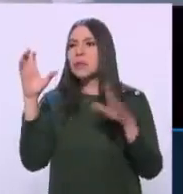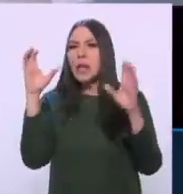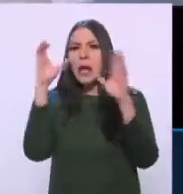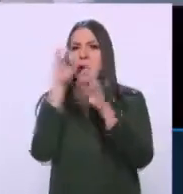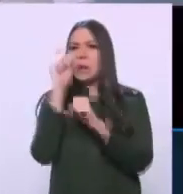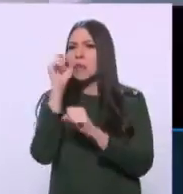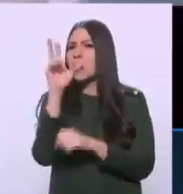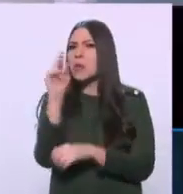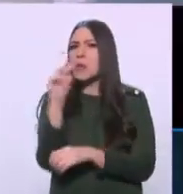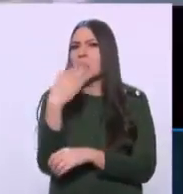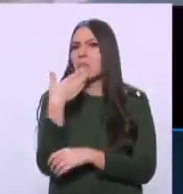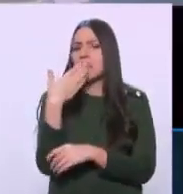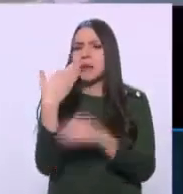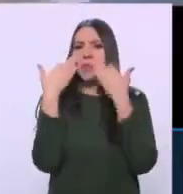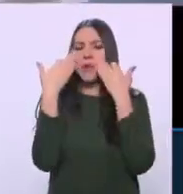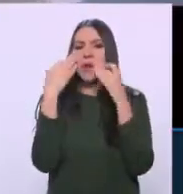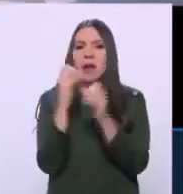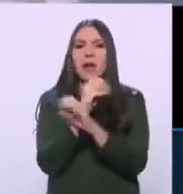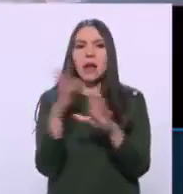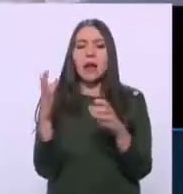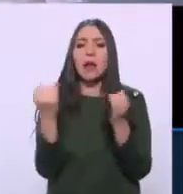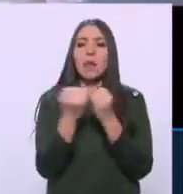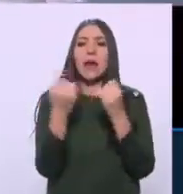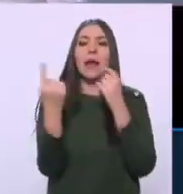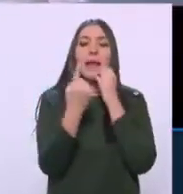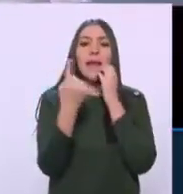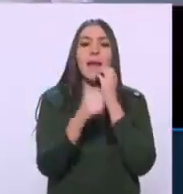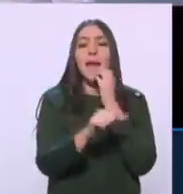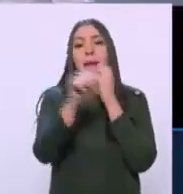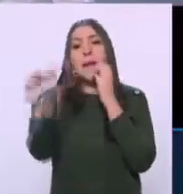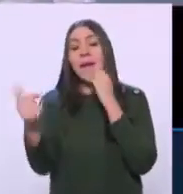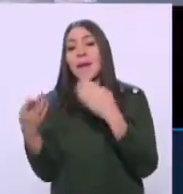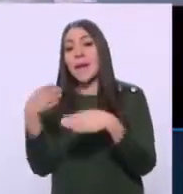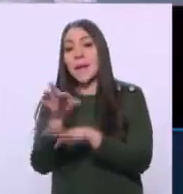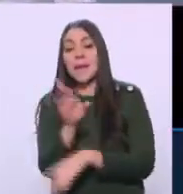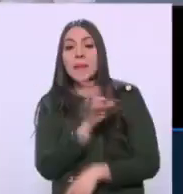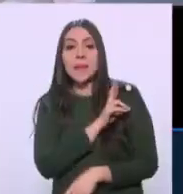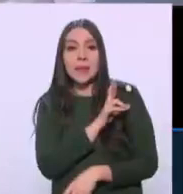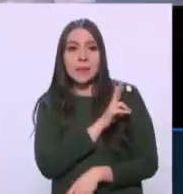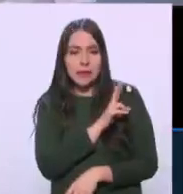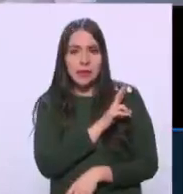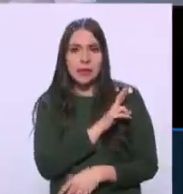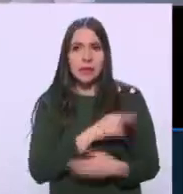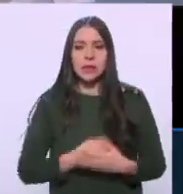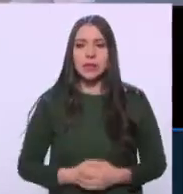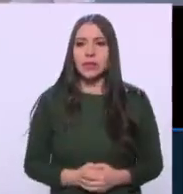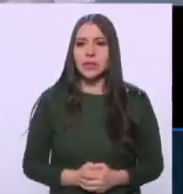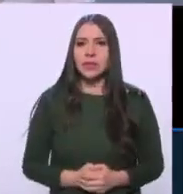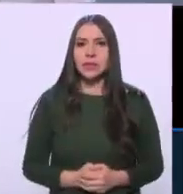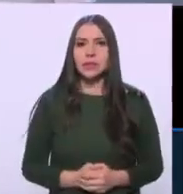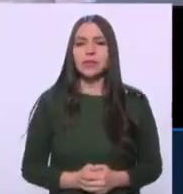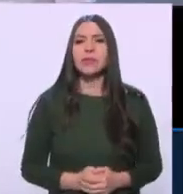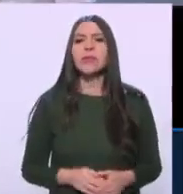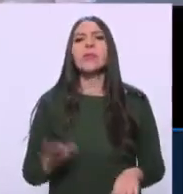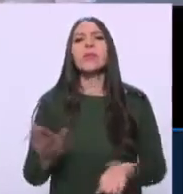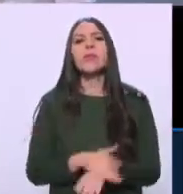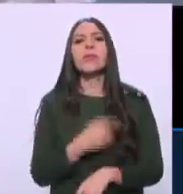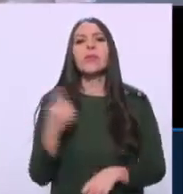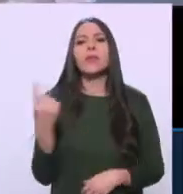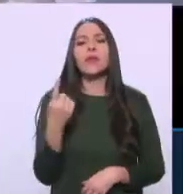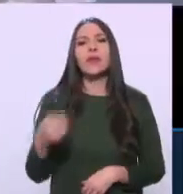mismas normas que la banca privada. Bueno, específicamente porque al estar en